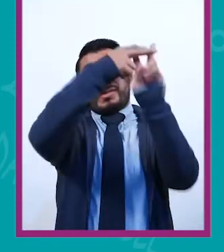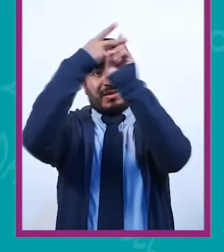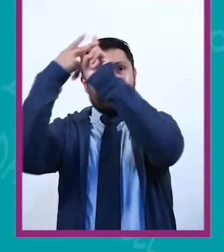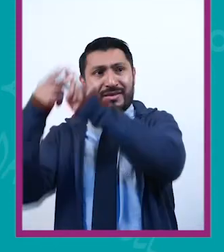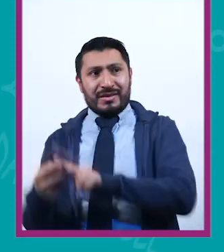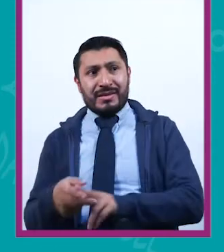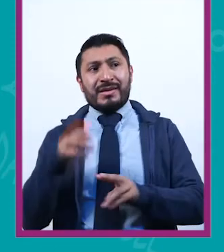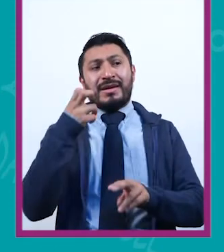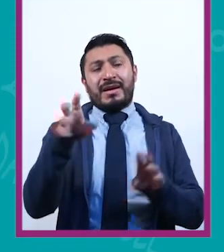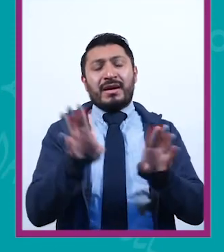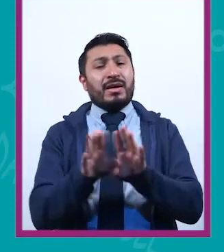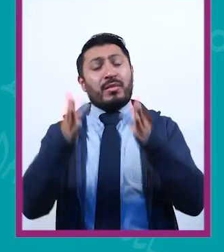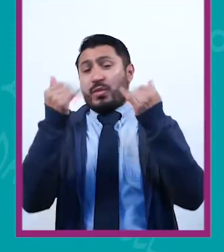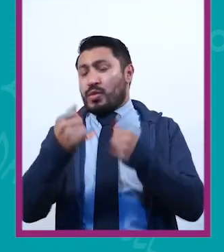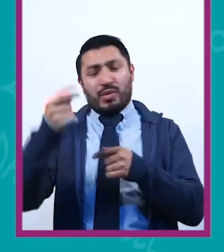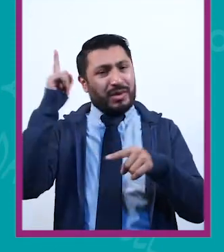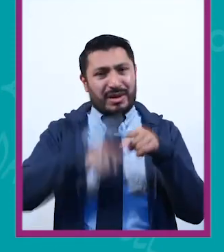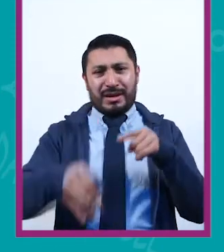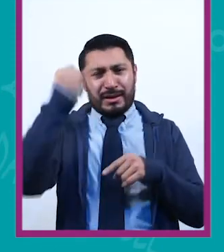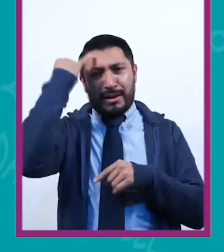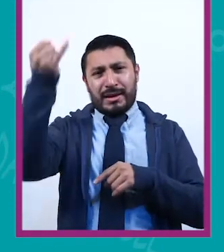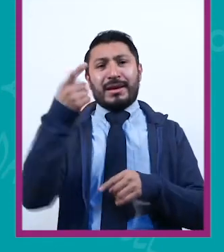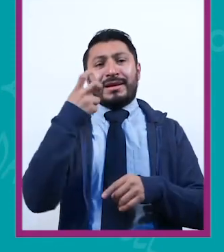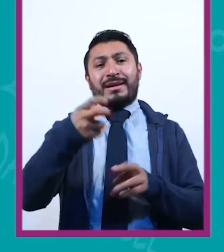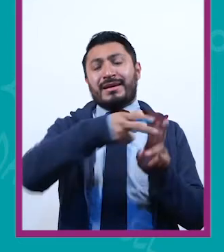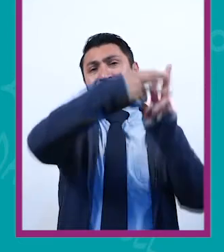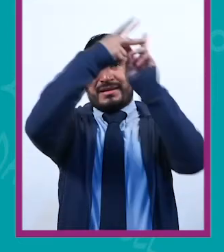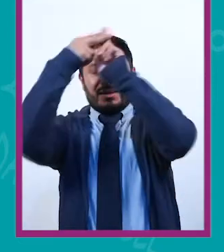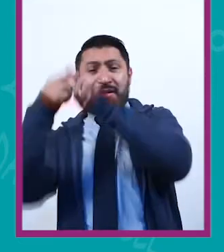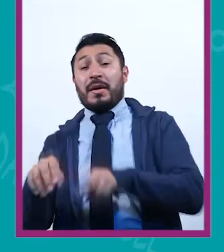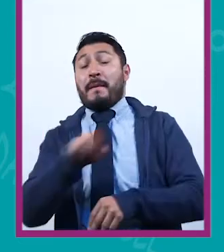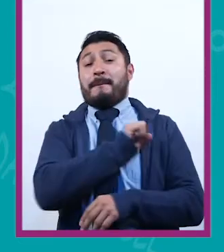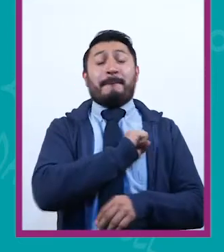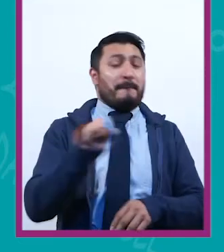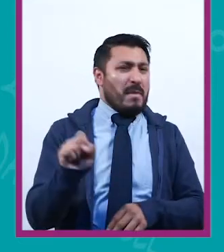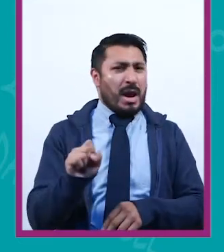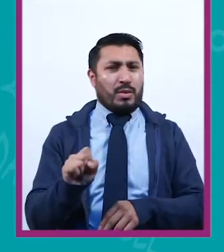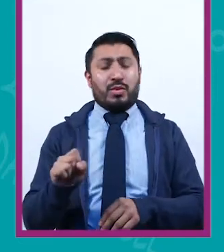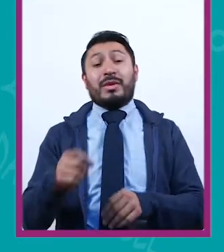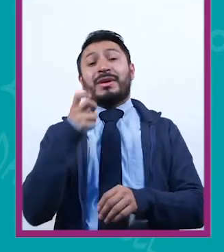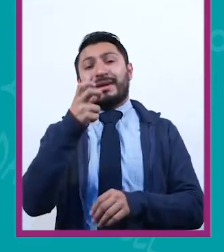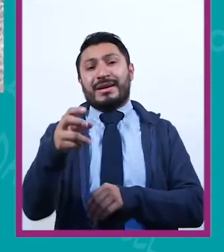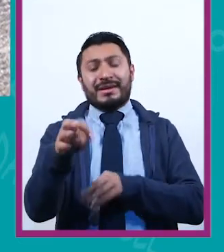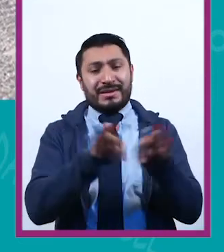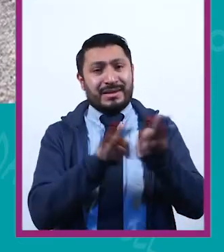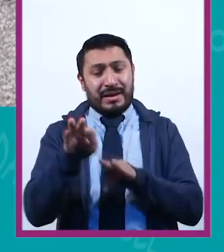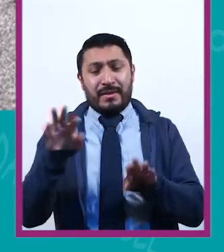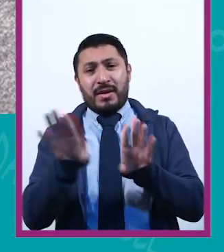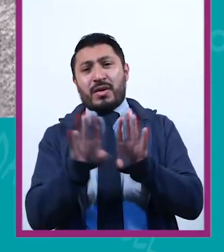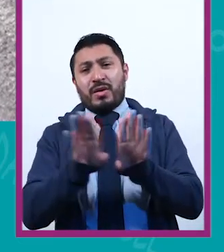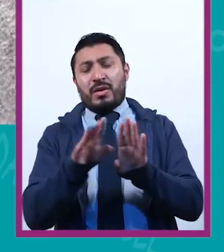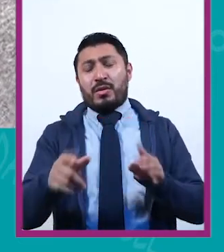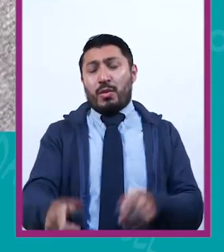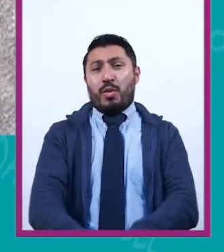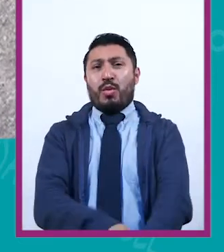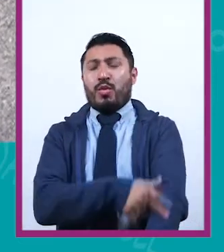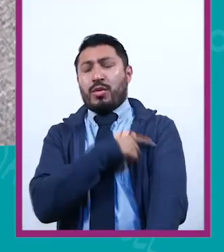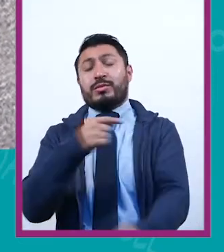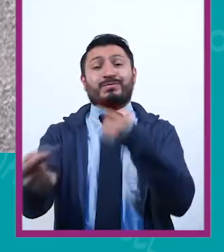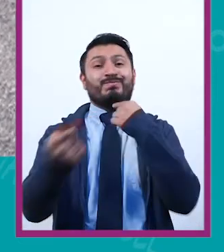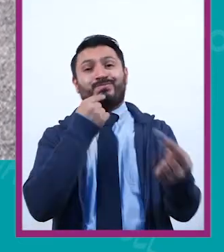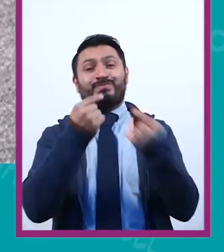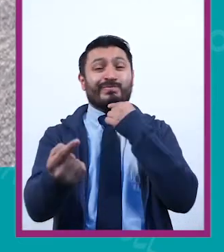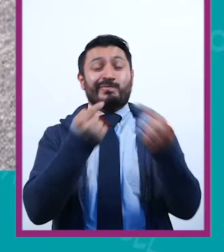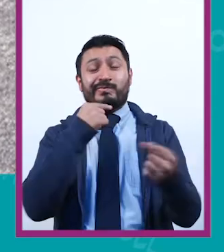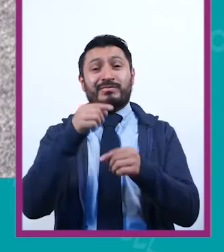Cometas, en el que desacreditaba la idea de que dichos astros eran maléficos, obra por la cual mantuvo una